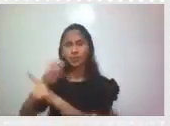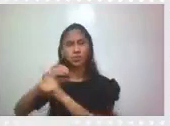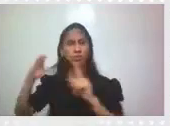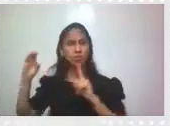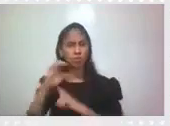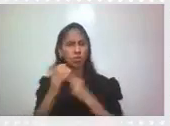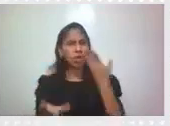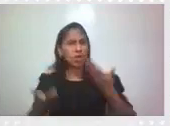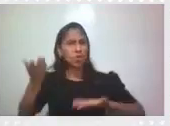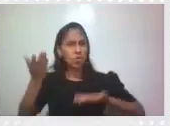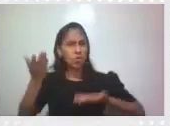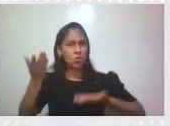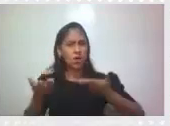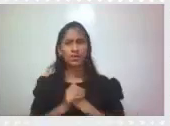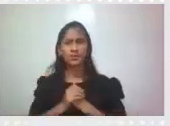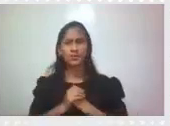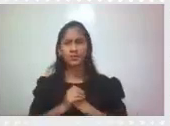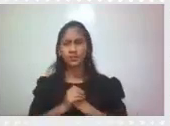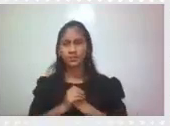ver con